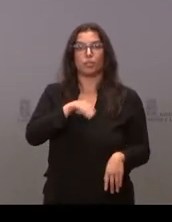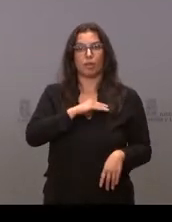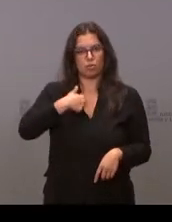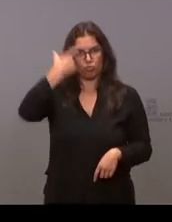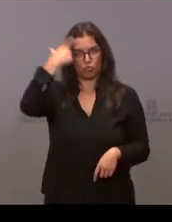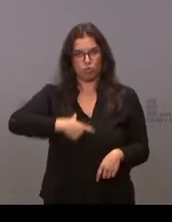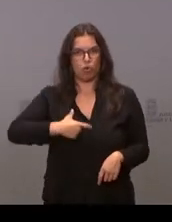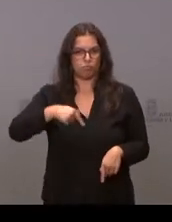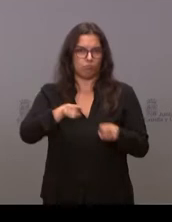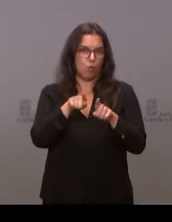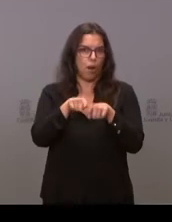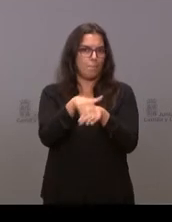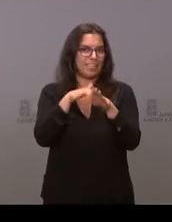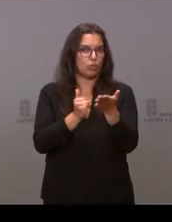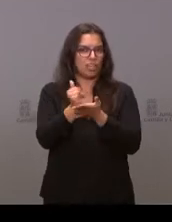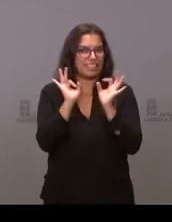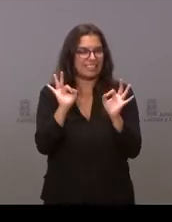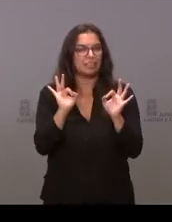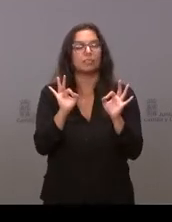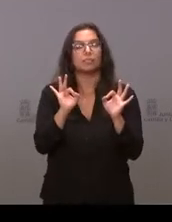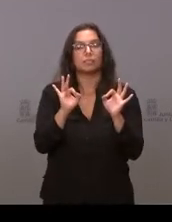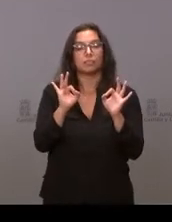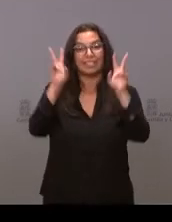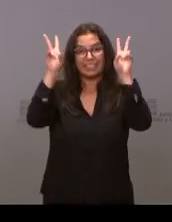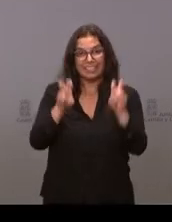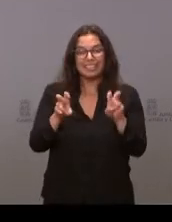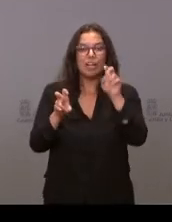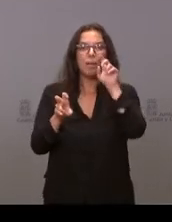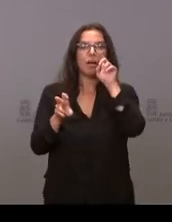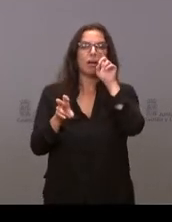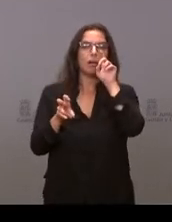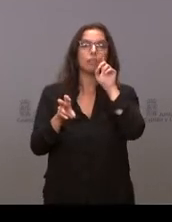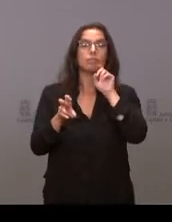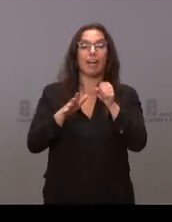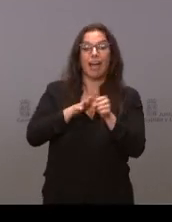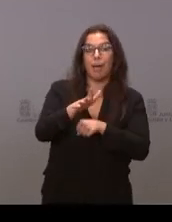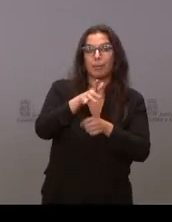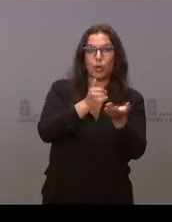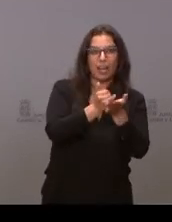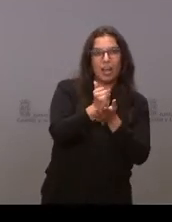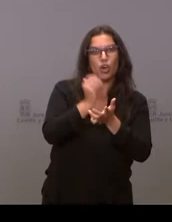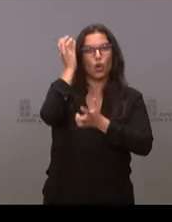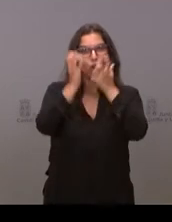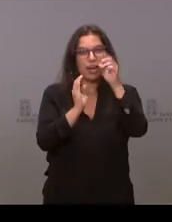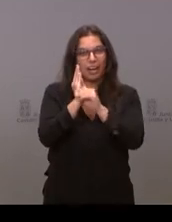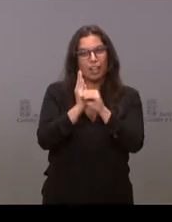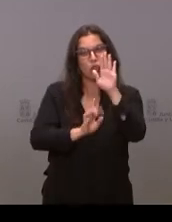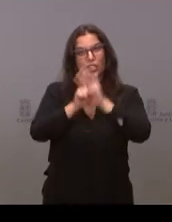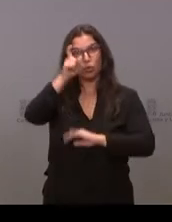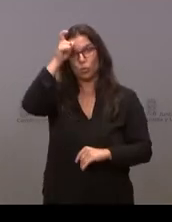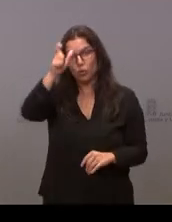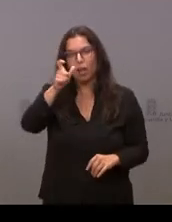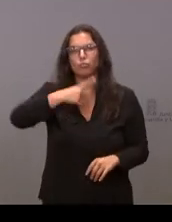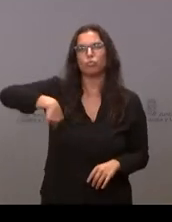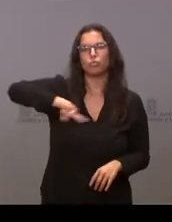mismo, como ministro de Agricultura, en lo que se refiere al ámbito agrario, ganadero y de desarrollo rural,